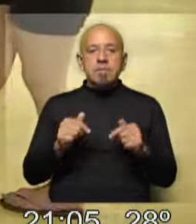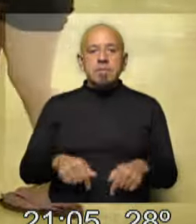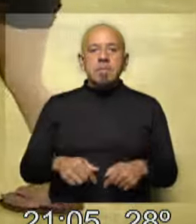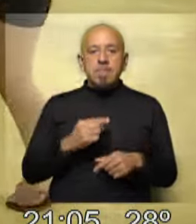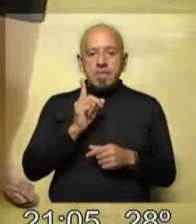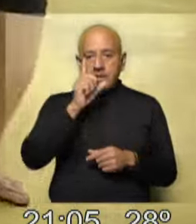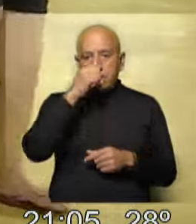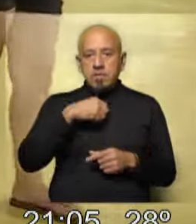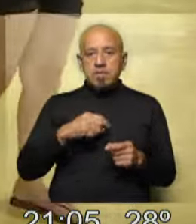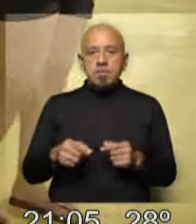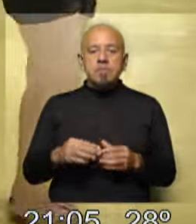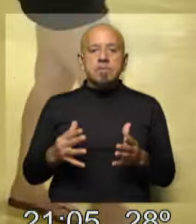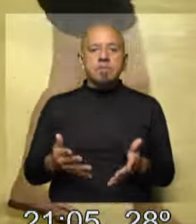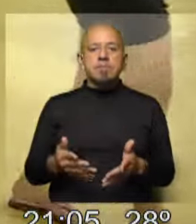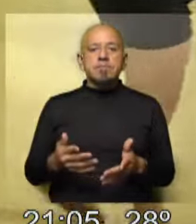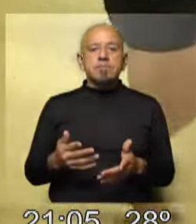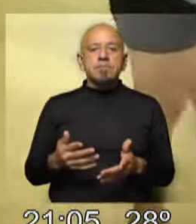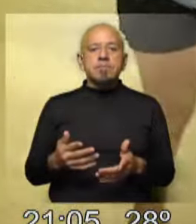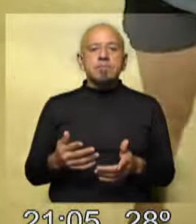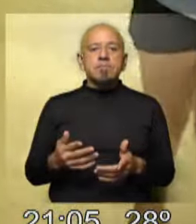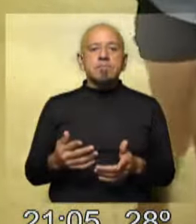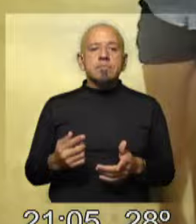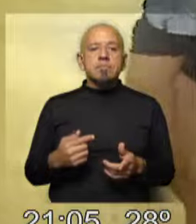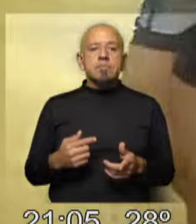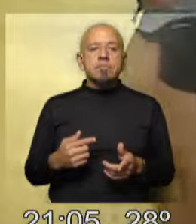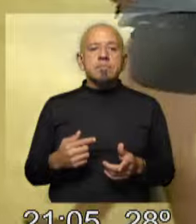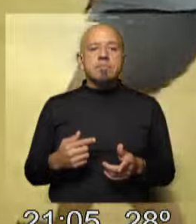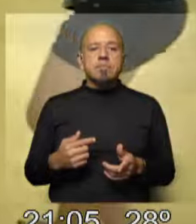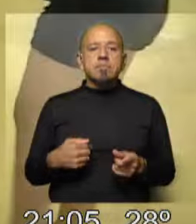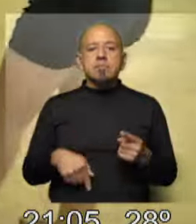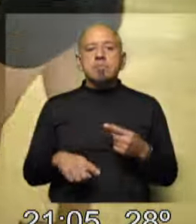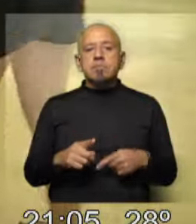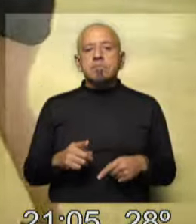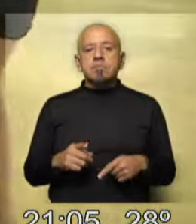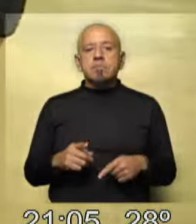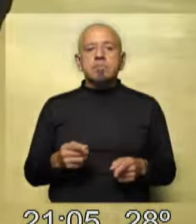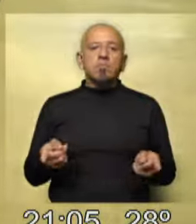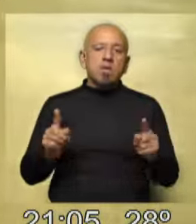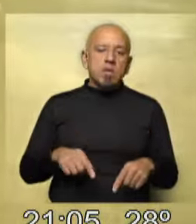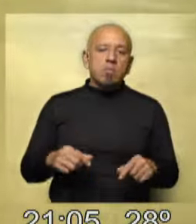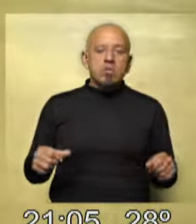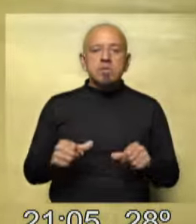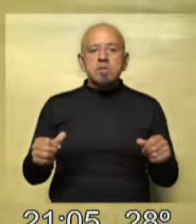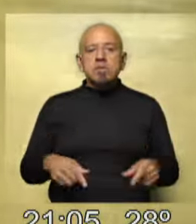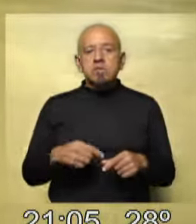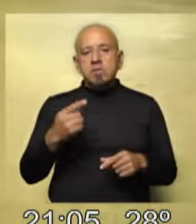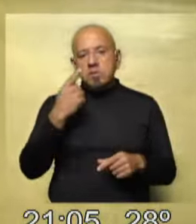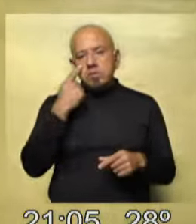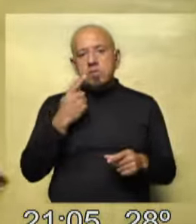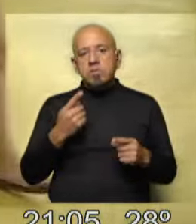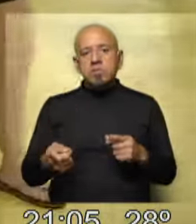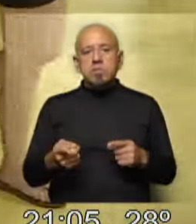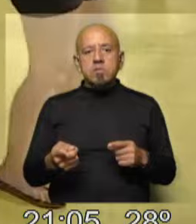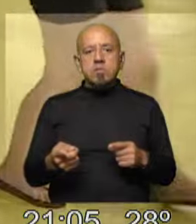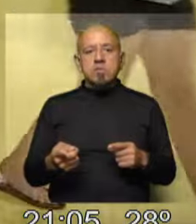Montevideo Bueno ya veníamos viniendo a a no sé eventos inauguraciones había habido eh